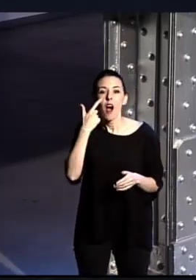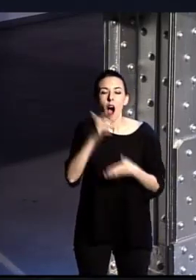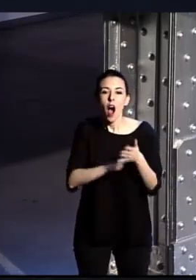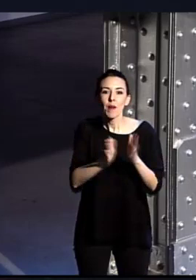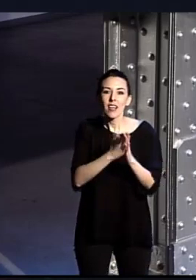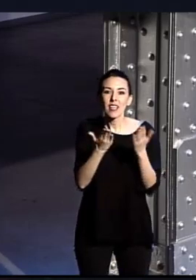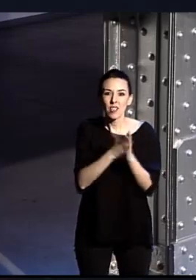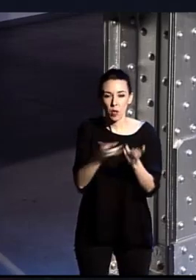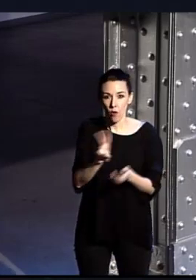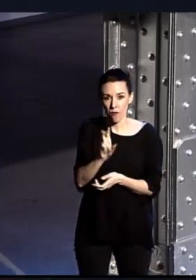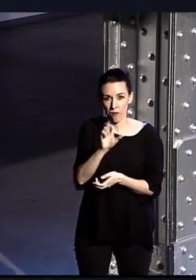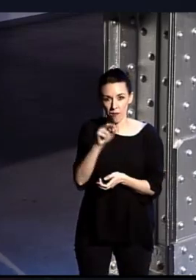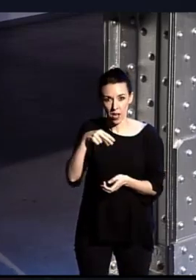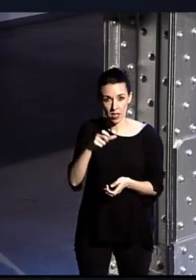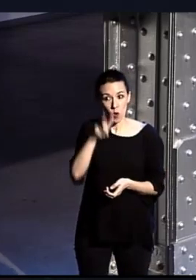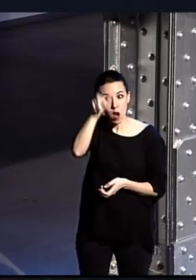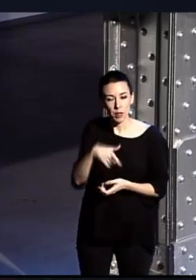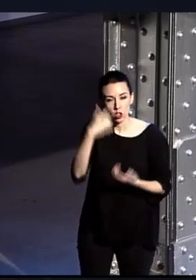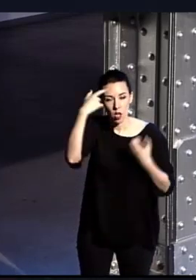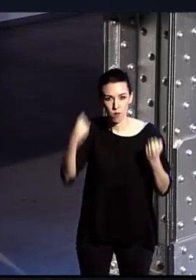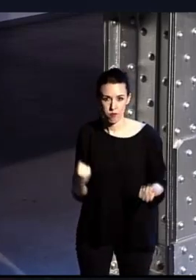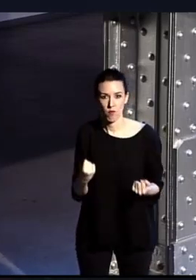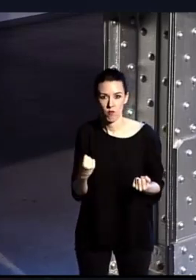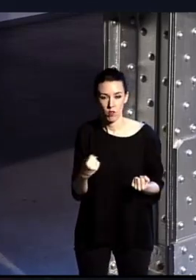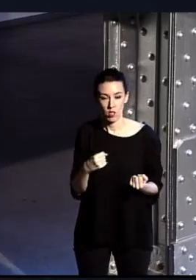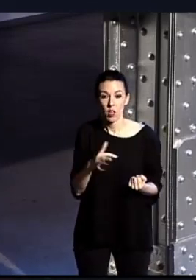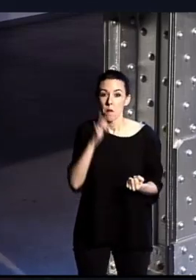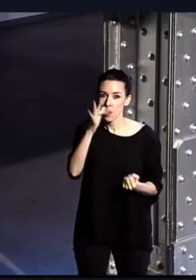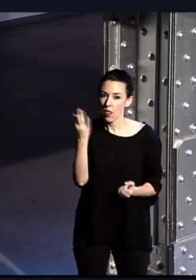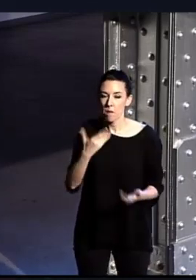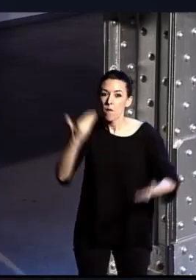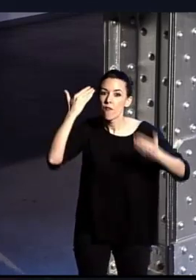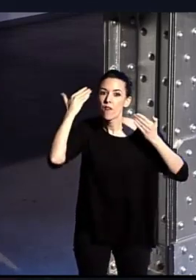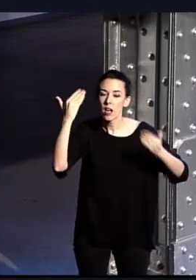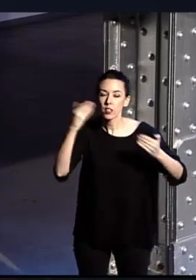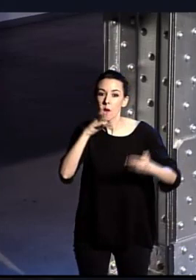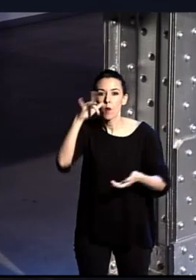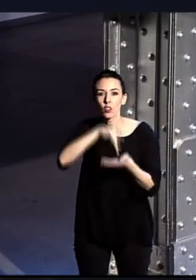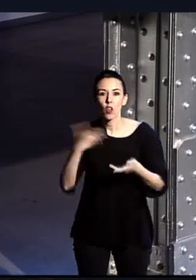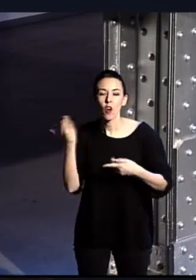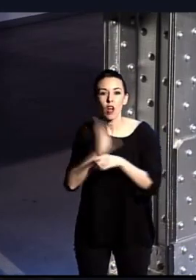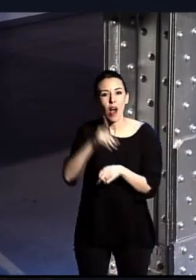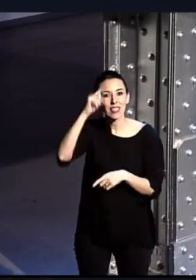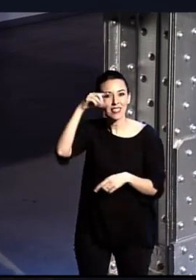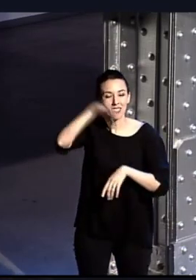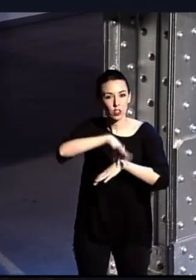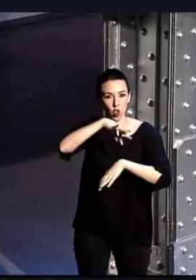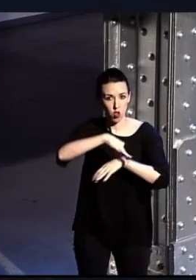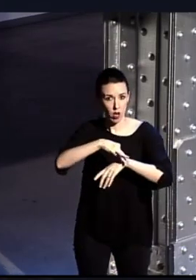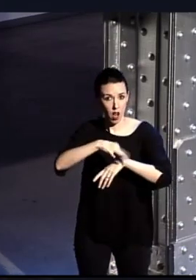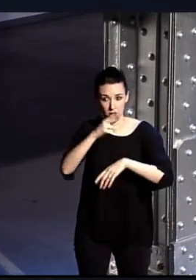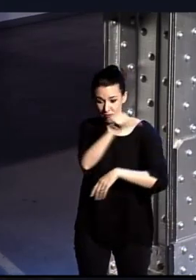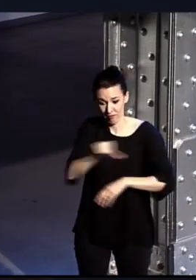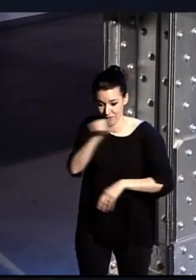las personas que más sabe de Verne, que además tenemos que felicitar porque ha presentado su tesis doctoral esta